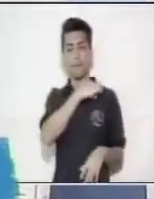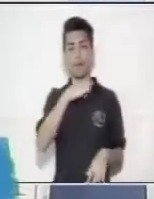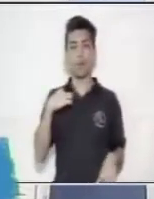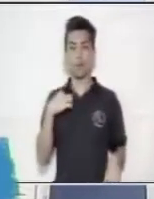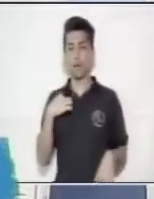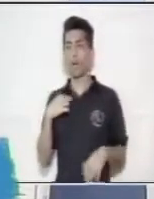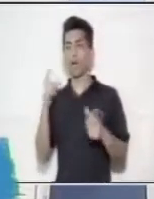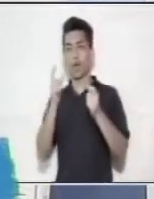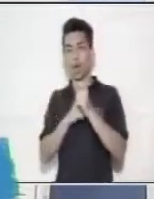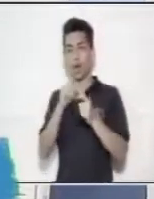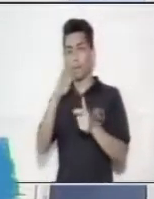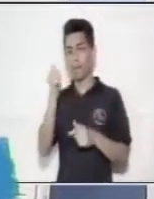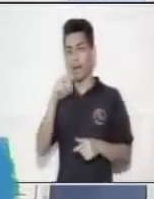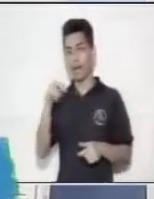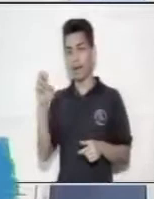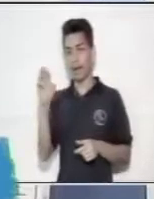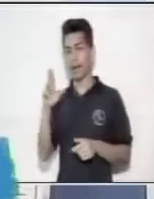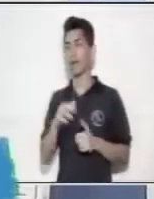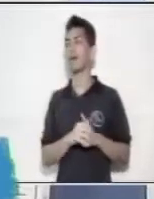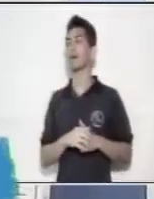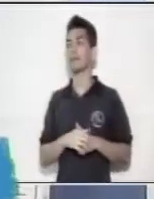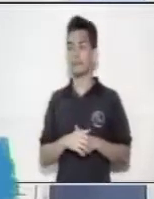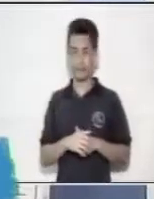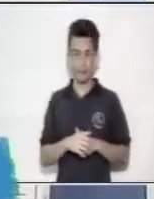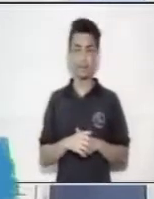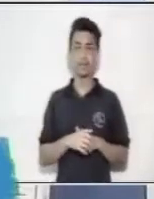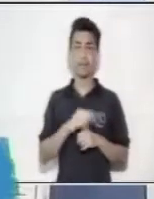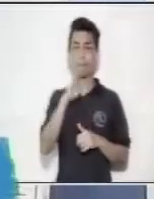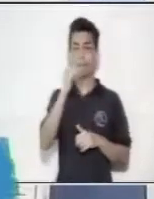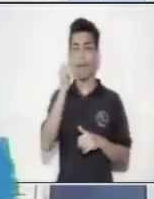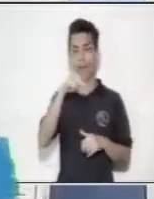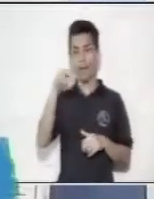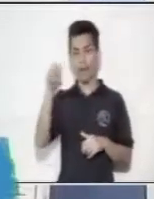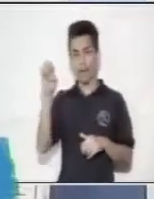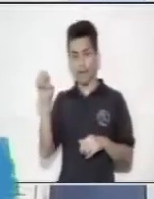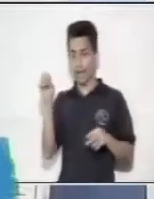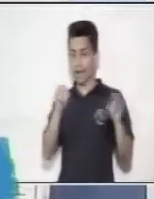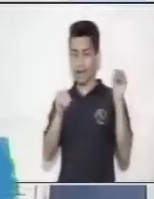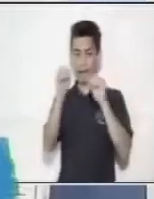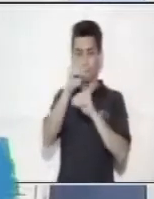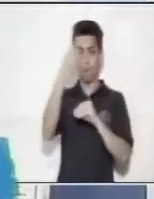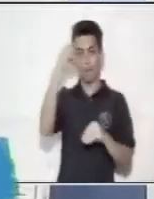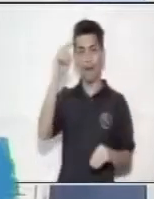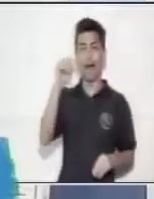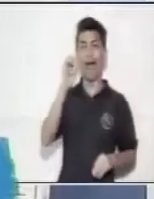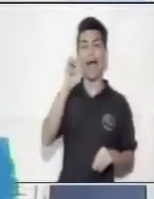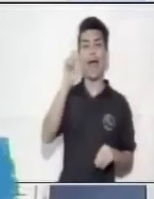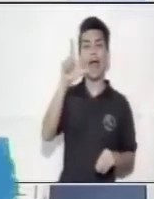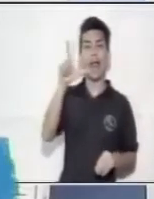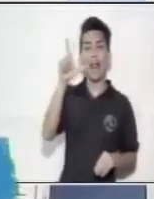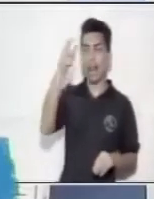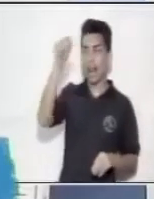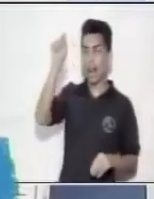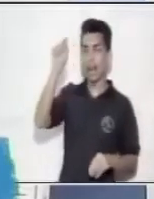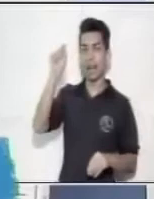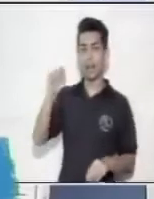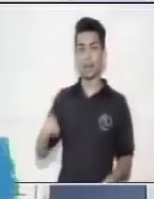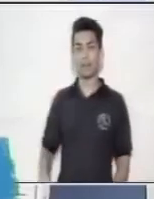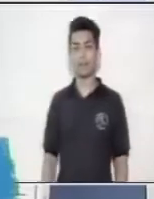Sí, exacto. Entonces lo vamos a sustituir por él. Vamos a colocar con la marcador de color negro.